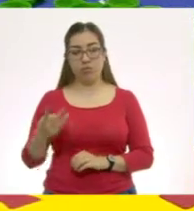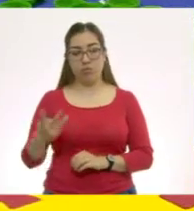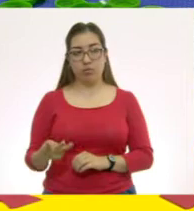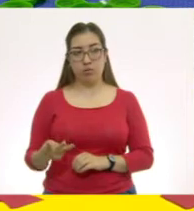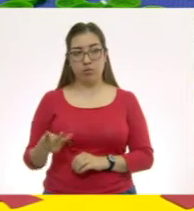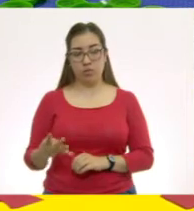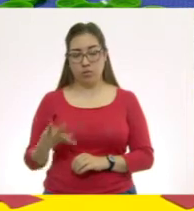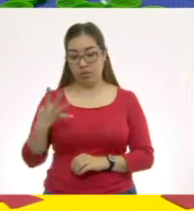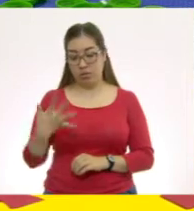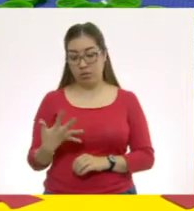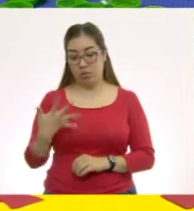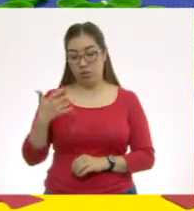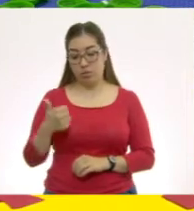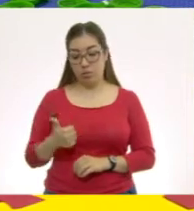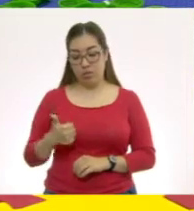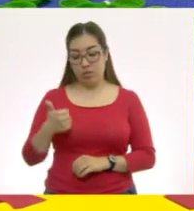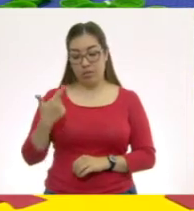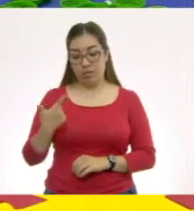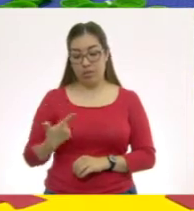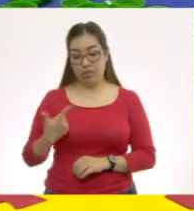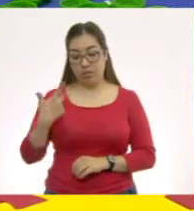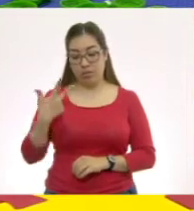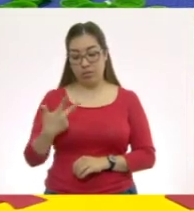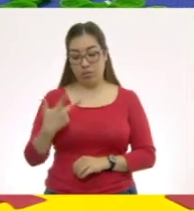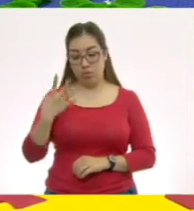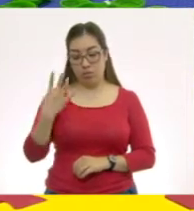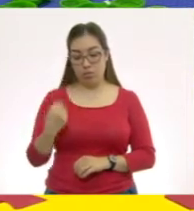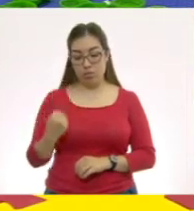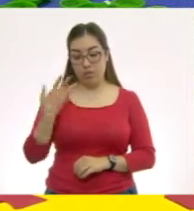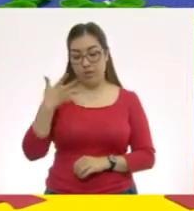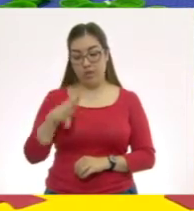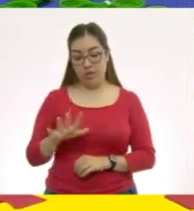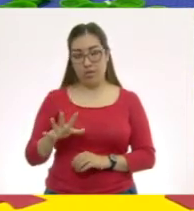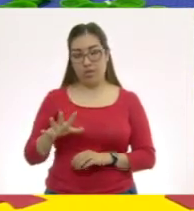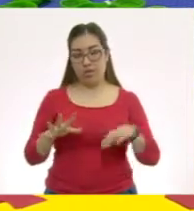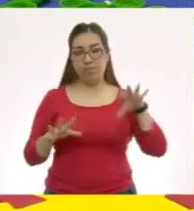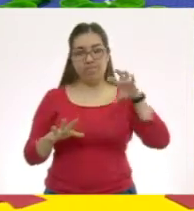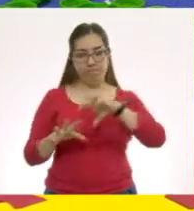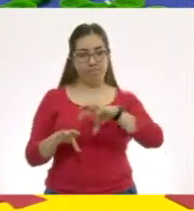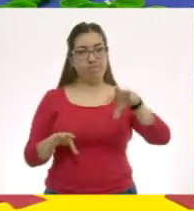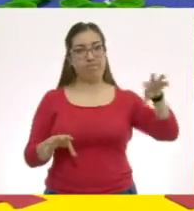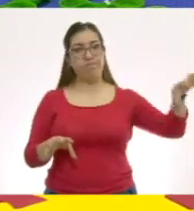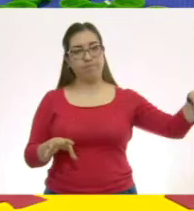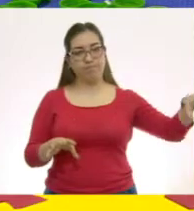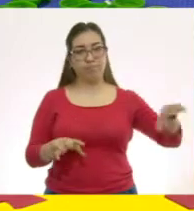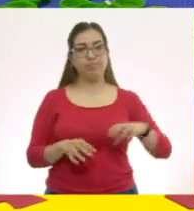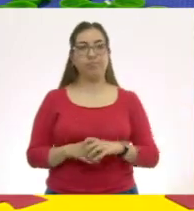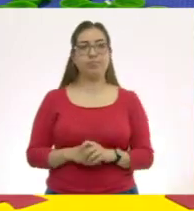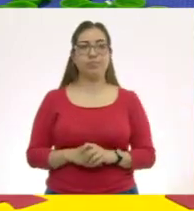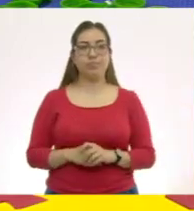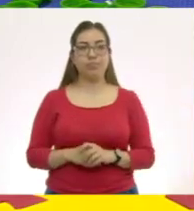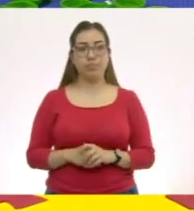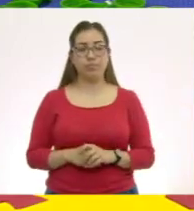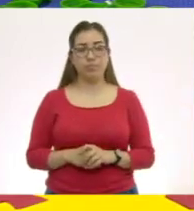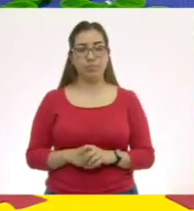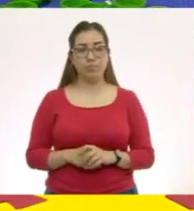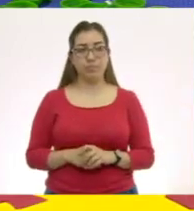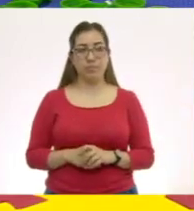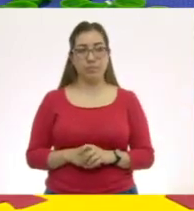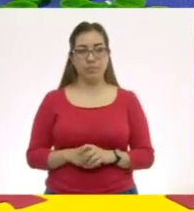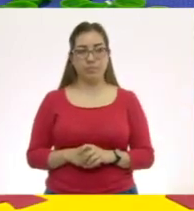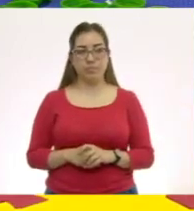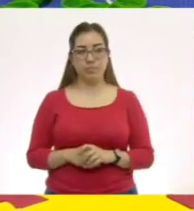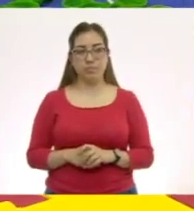3, 4, 5, 6, 7, 8, 9, 10. Aquí van dos decenas.